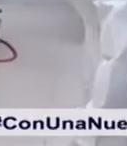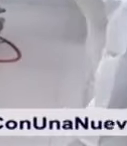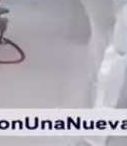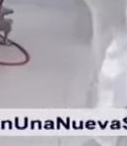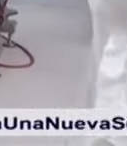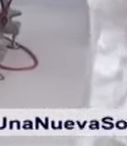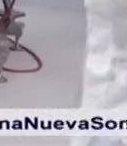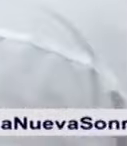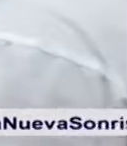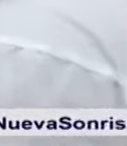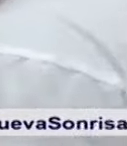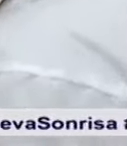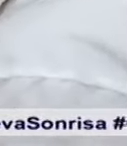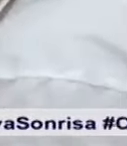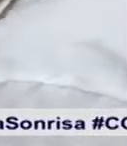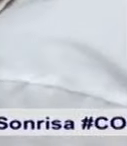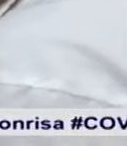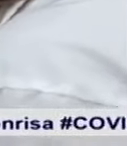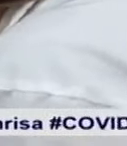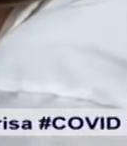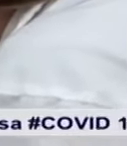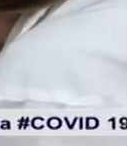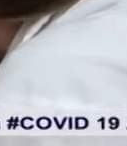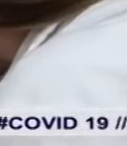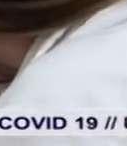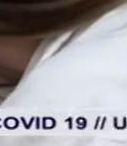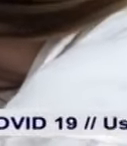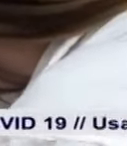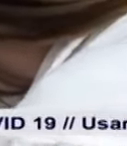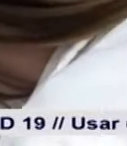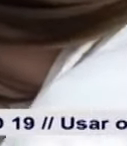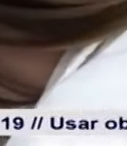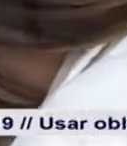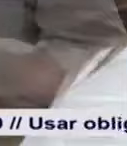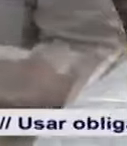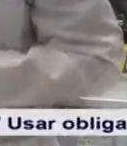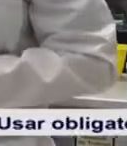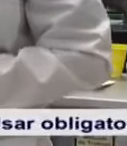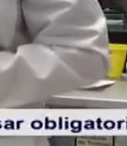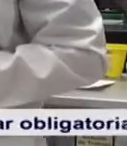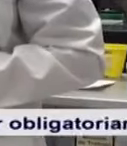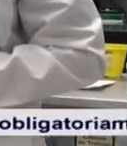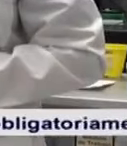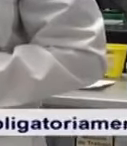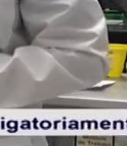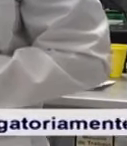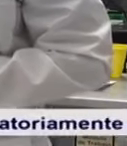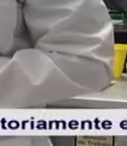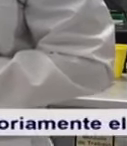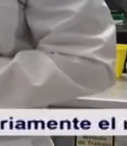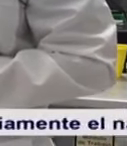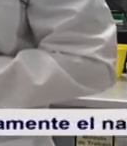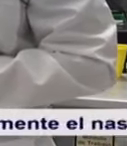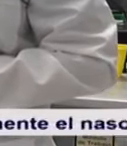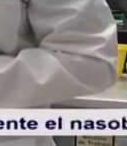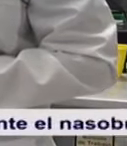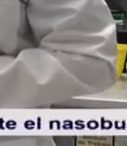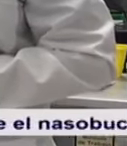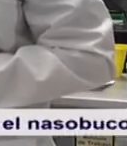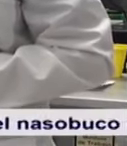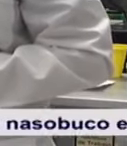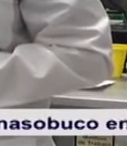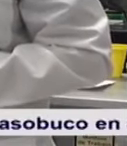más que fármacos o vacunas, nuestros productos son la libertad, la soberanía y la fuerza de un